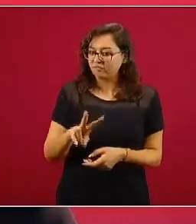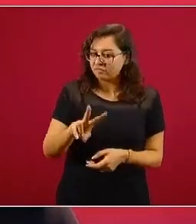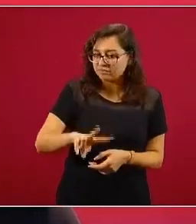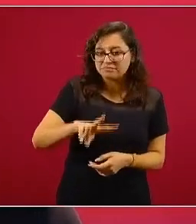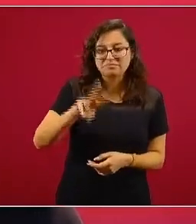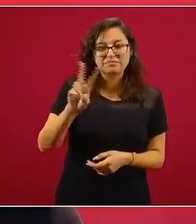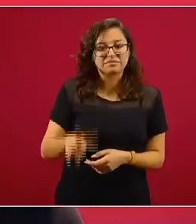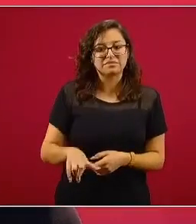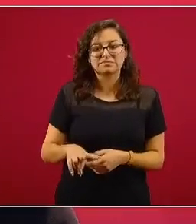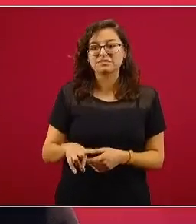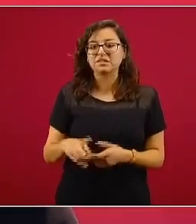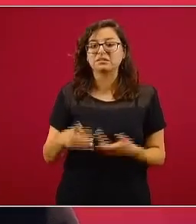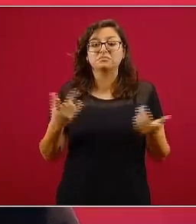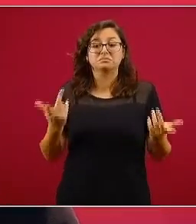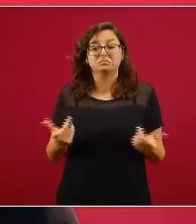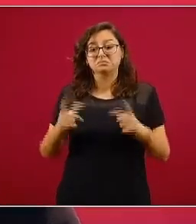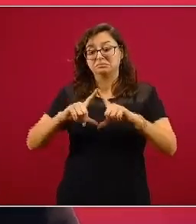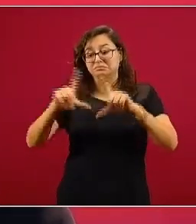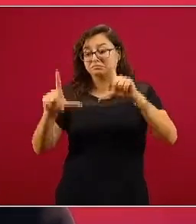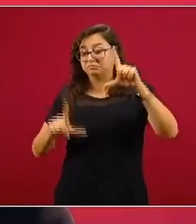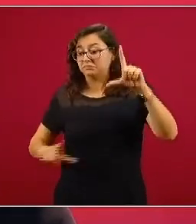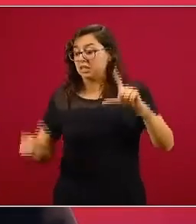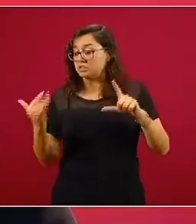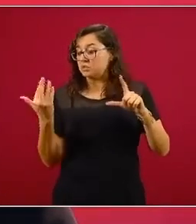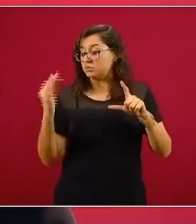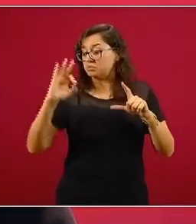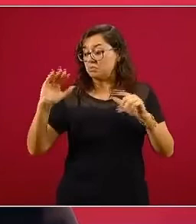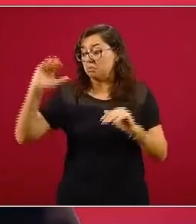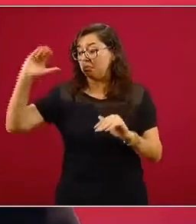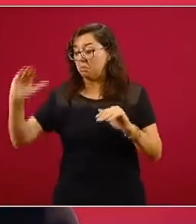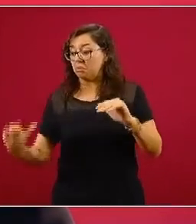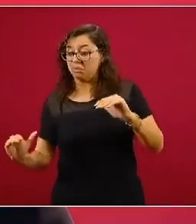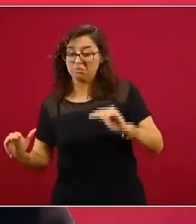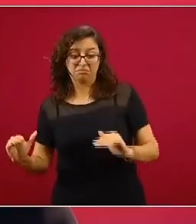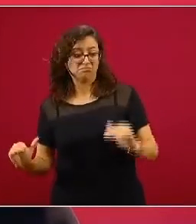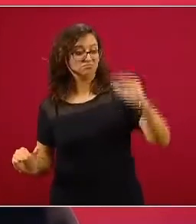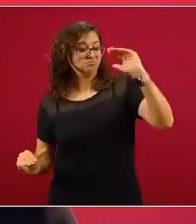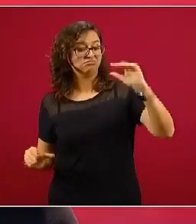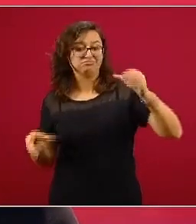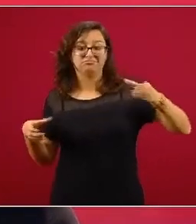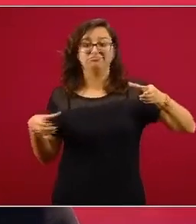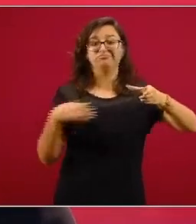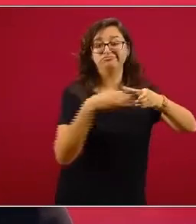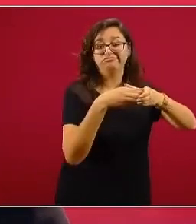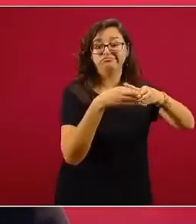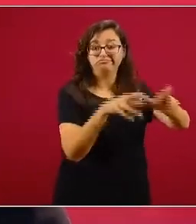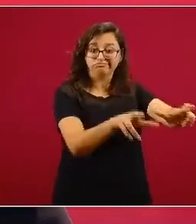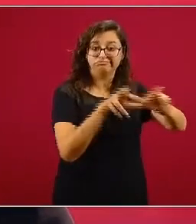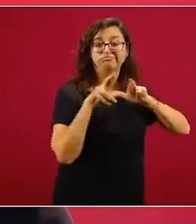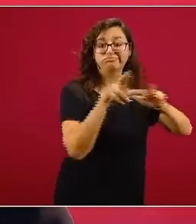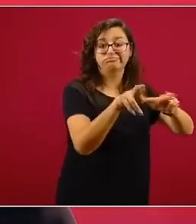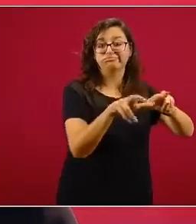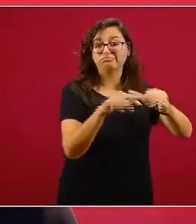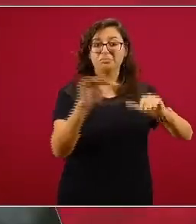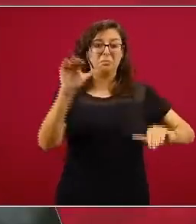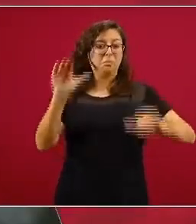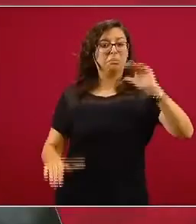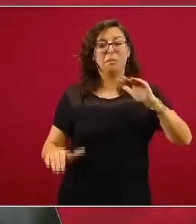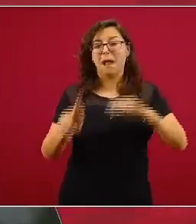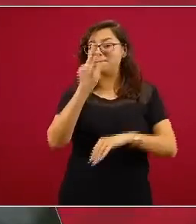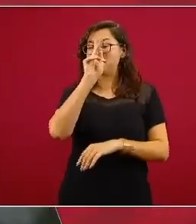enorme concentración de la riqueza y México es uno de los países socioeconómicamente más desiguales del mundo,